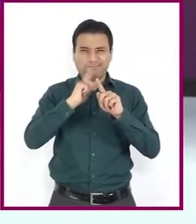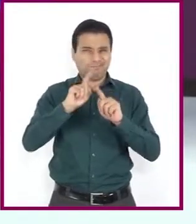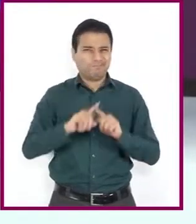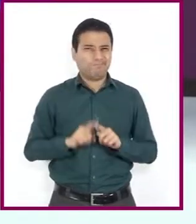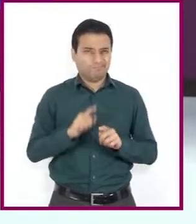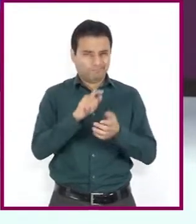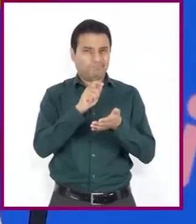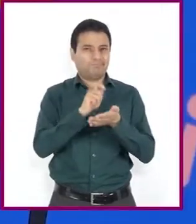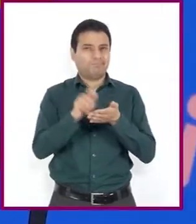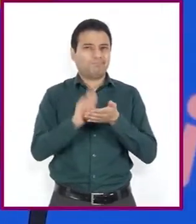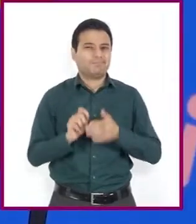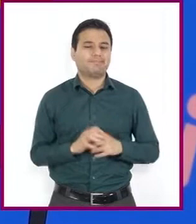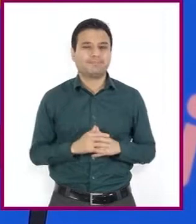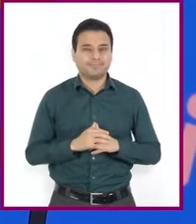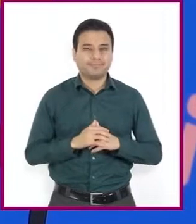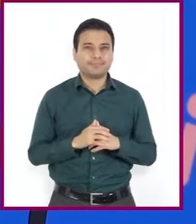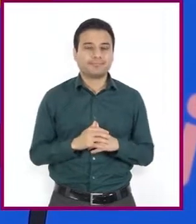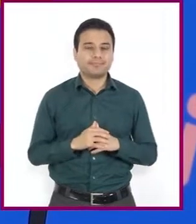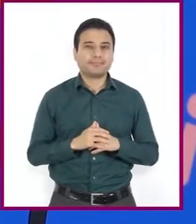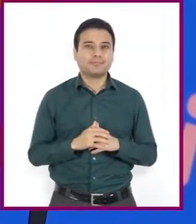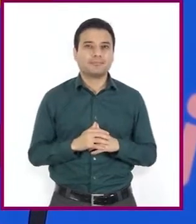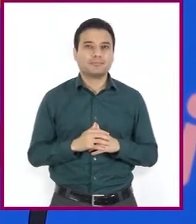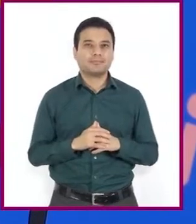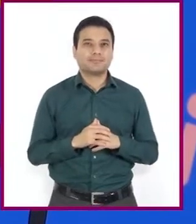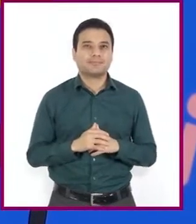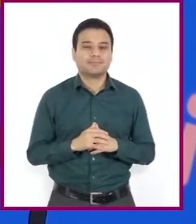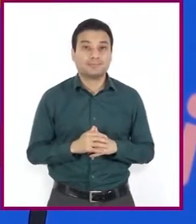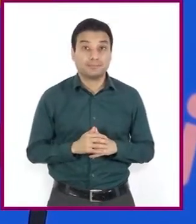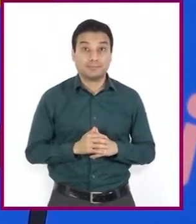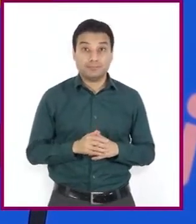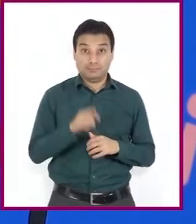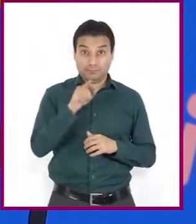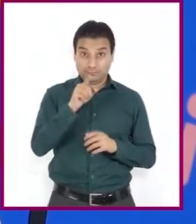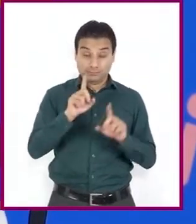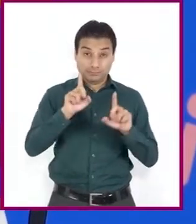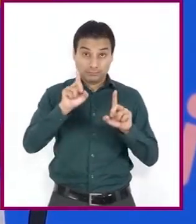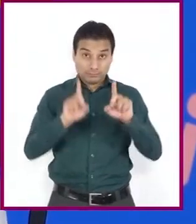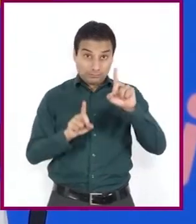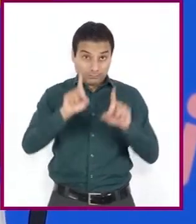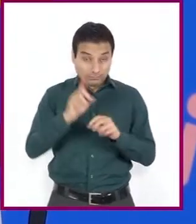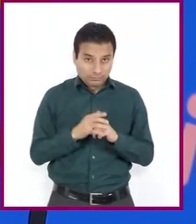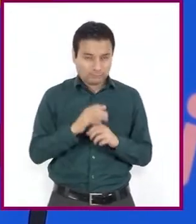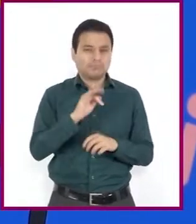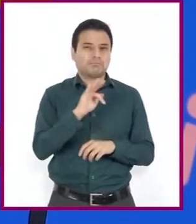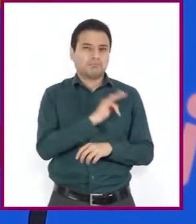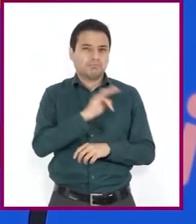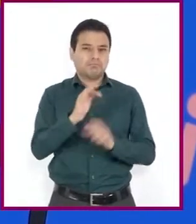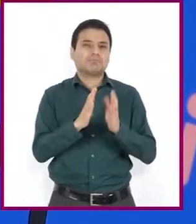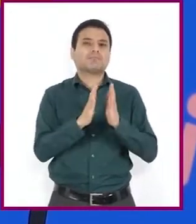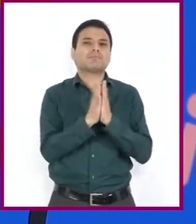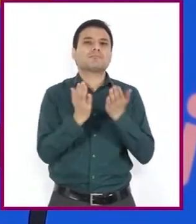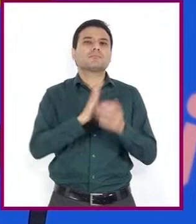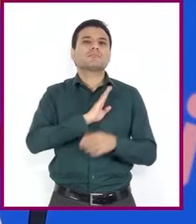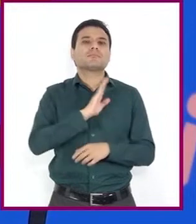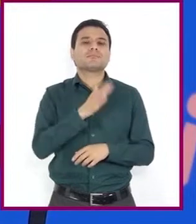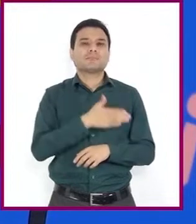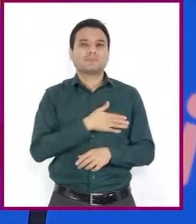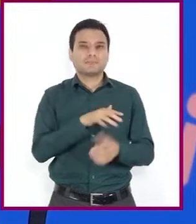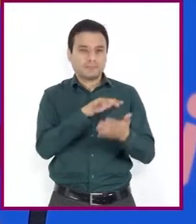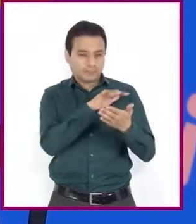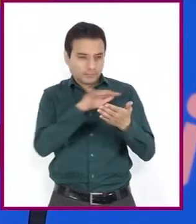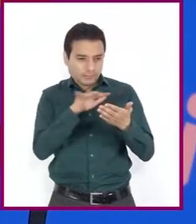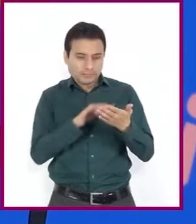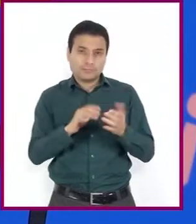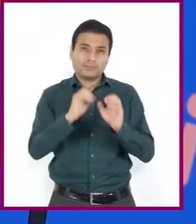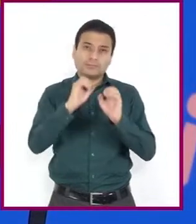durante la sesión. Todo esto podrán resolverlo al consultar su libro de texto de lengua materna o al